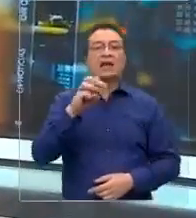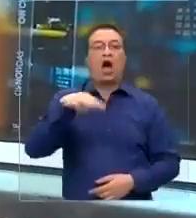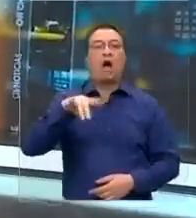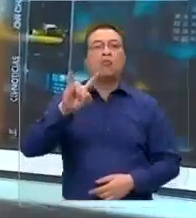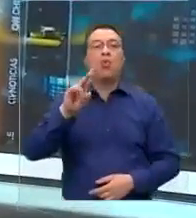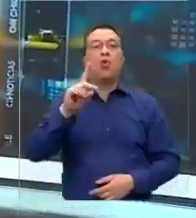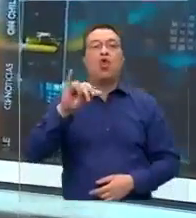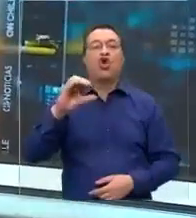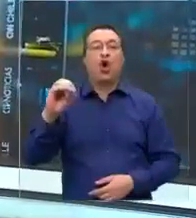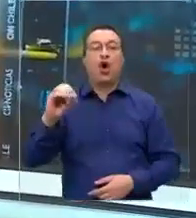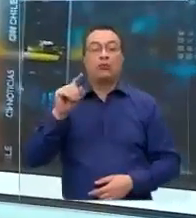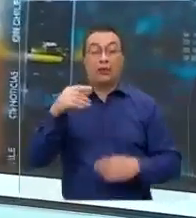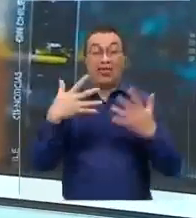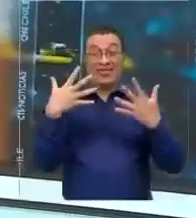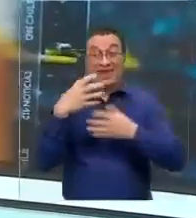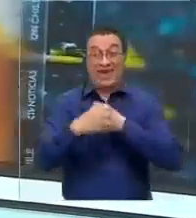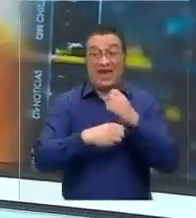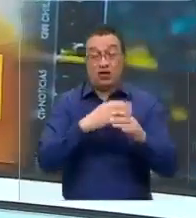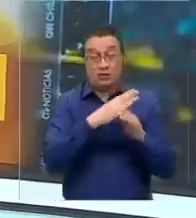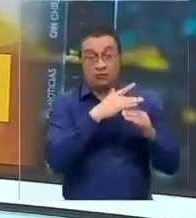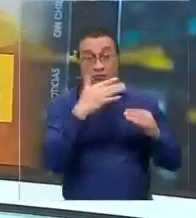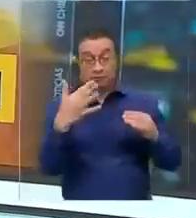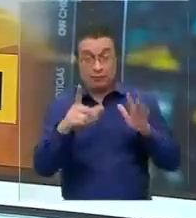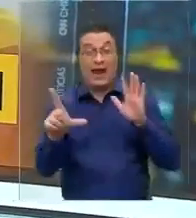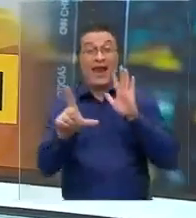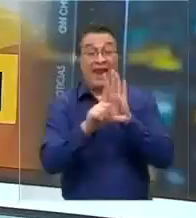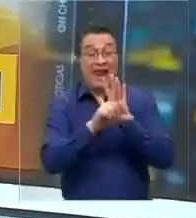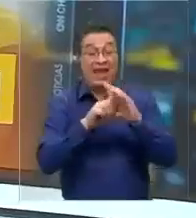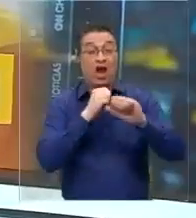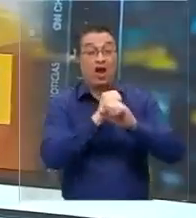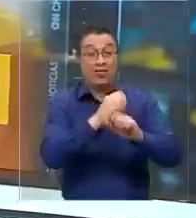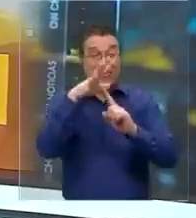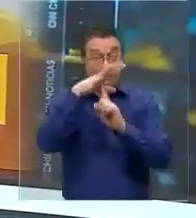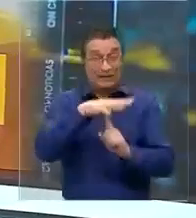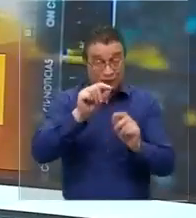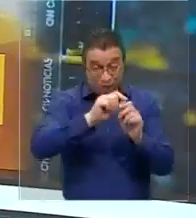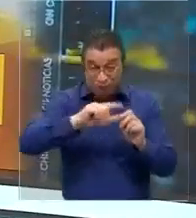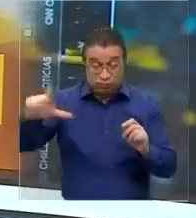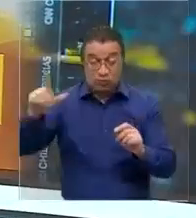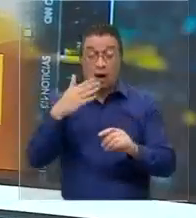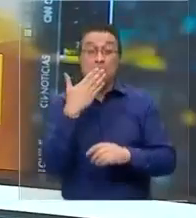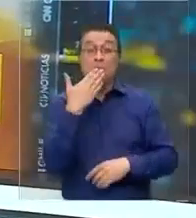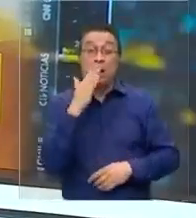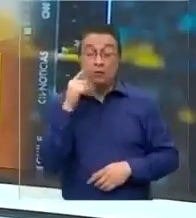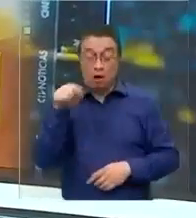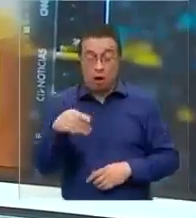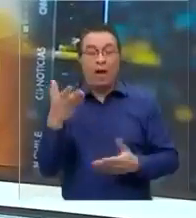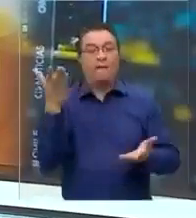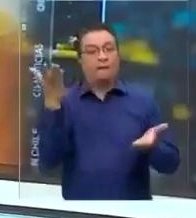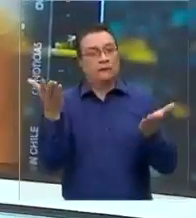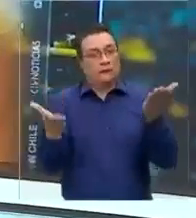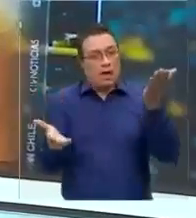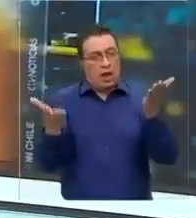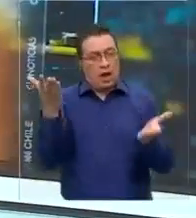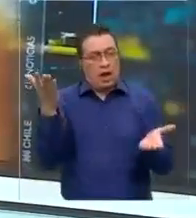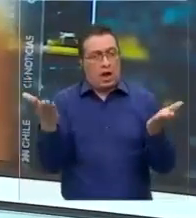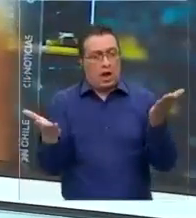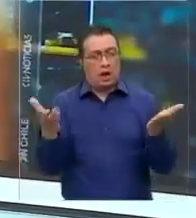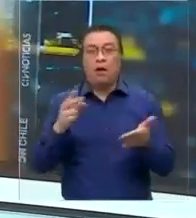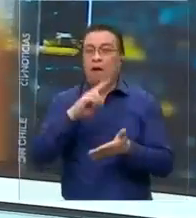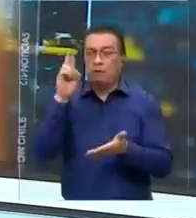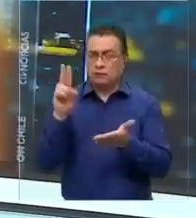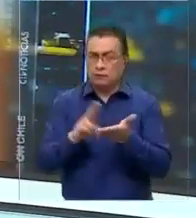década de esta tragedia, la misma que impulsó la ley antidiscriminación, los especialistas hacen un balance. ¿Realmente